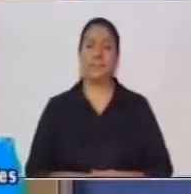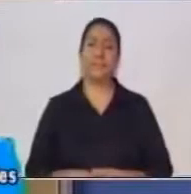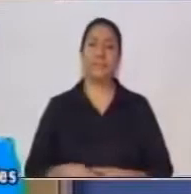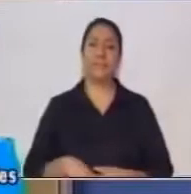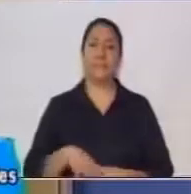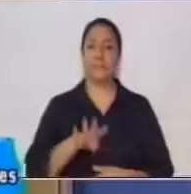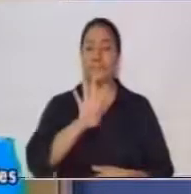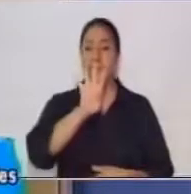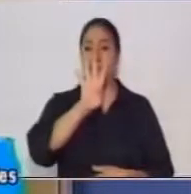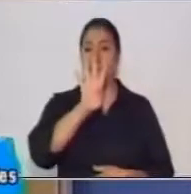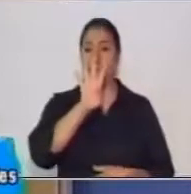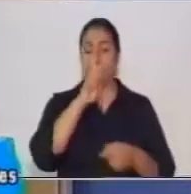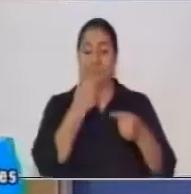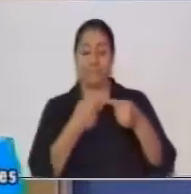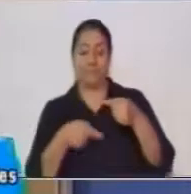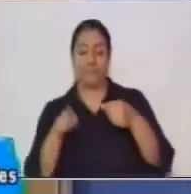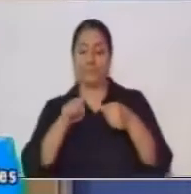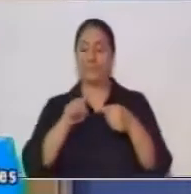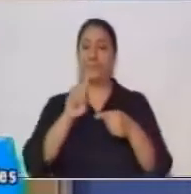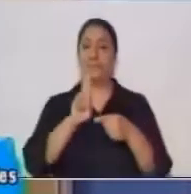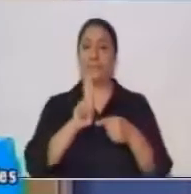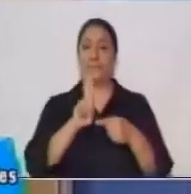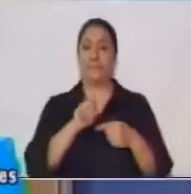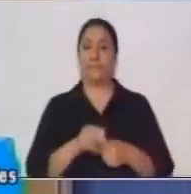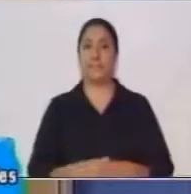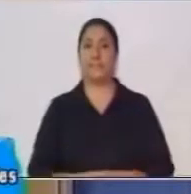4 elevado al cuadrado.